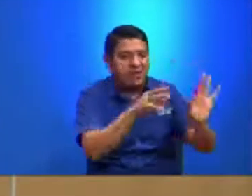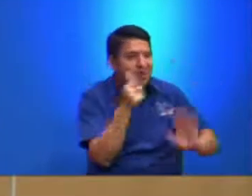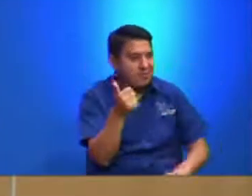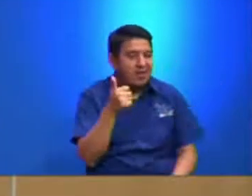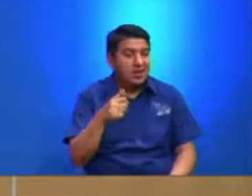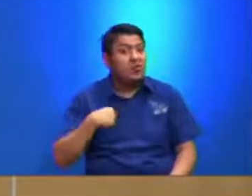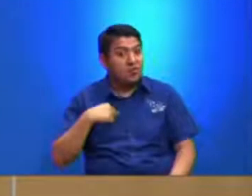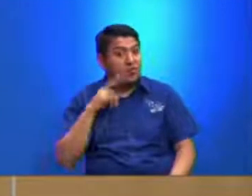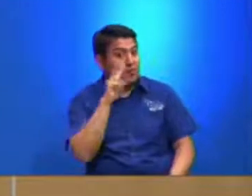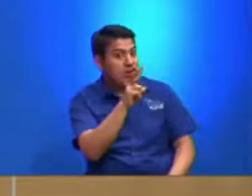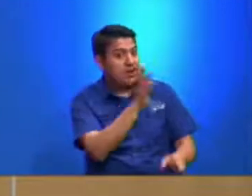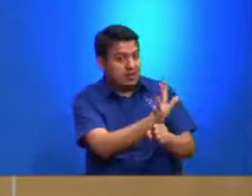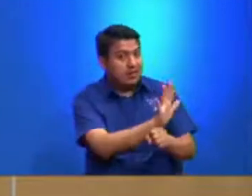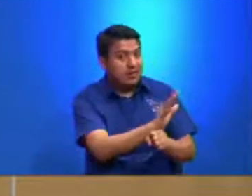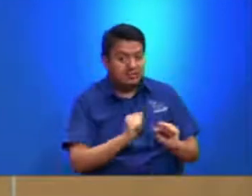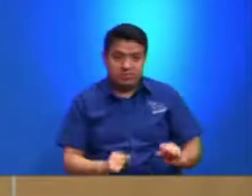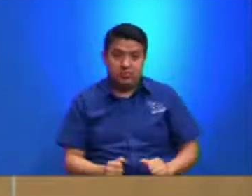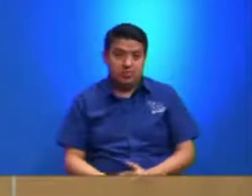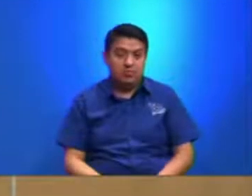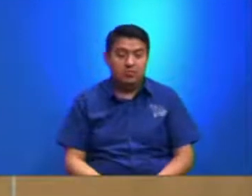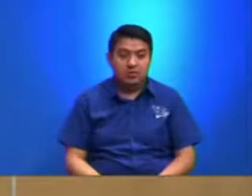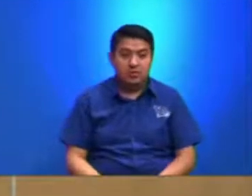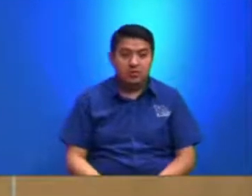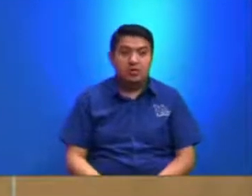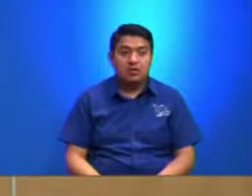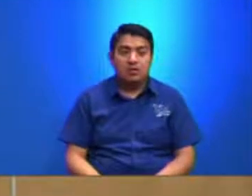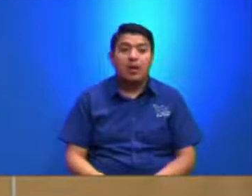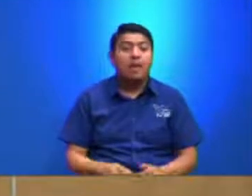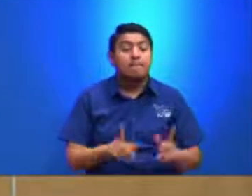pelea conmigo y se va.